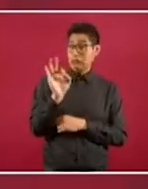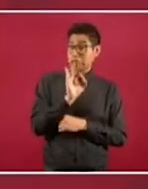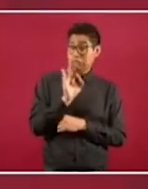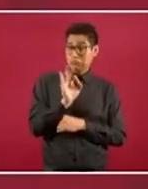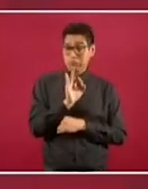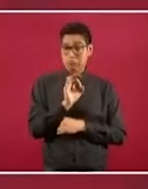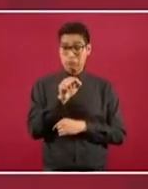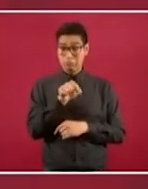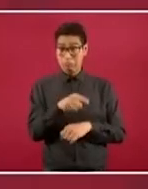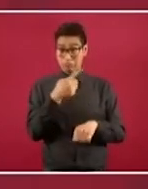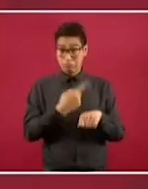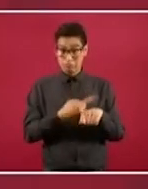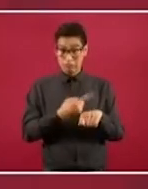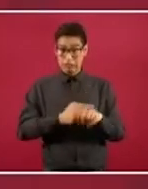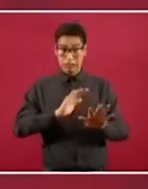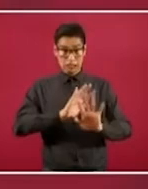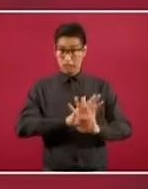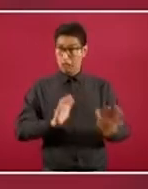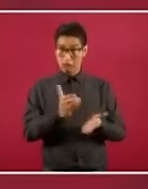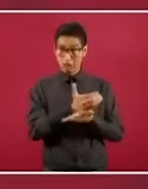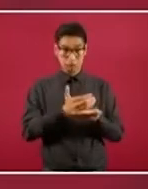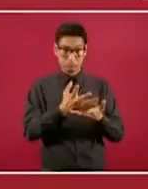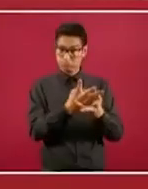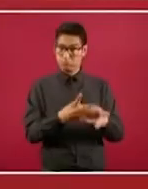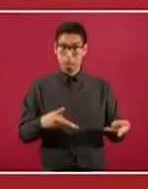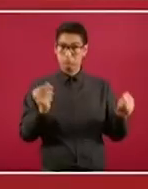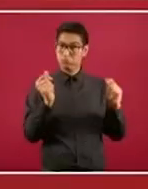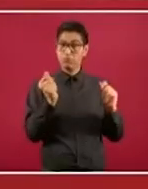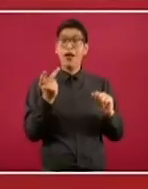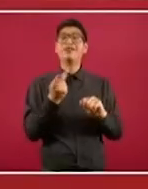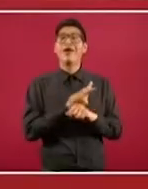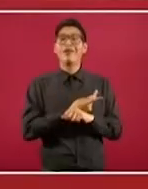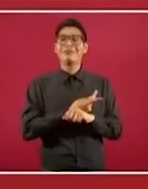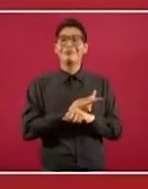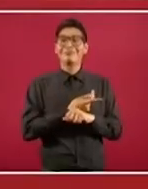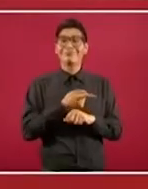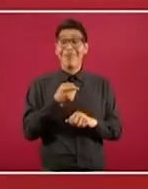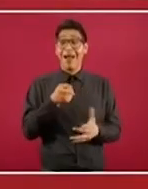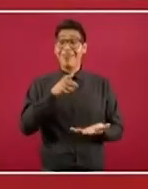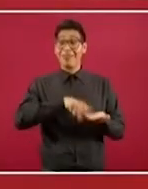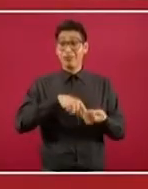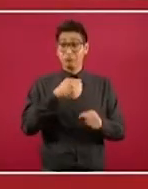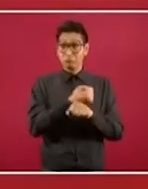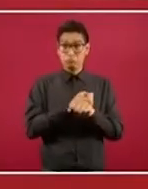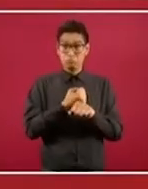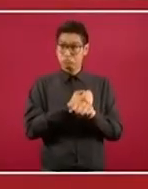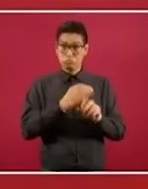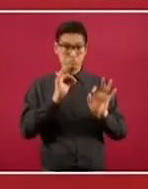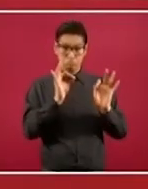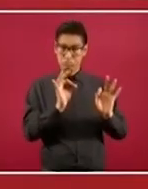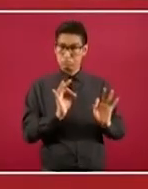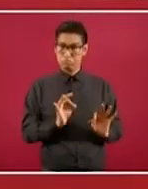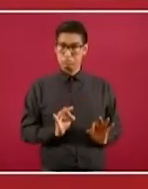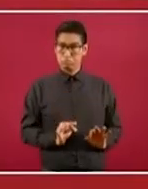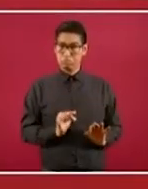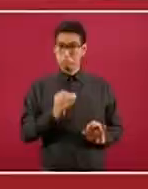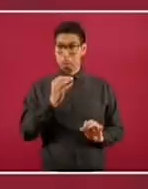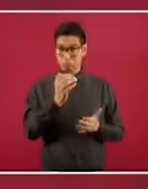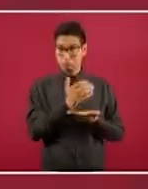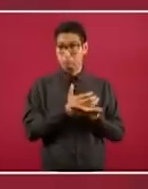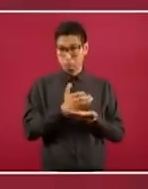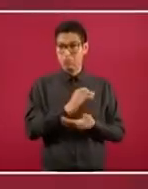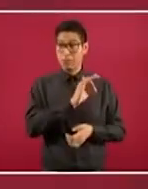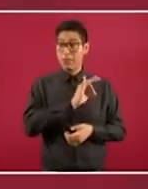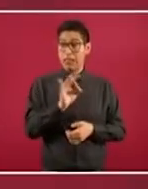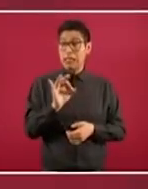enfermedad ha sido porque han tenido una muy buena respuesta de anticuerpos que han neutralizado el virus. Y por tanto, si